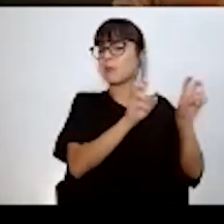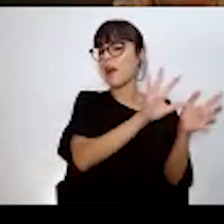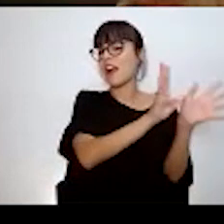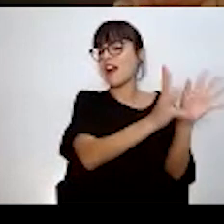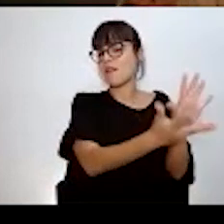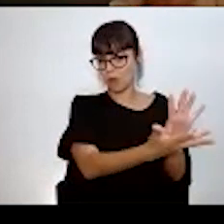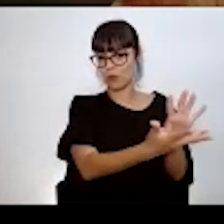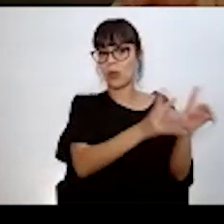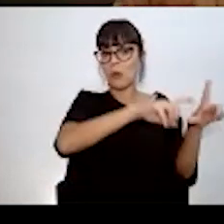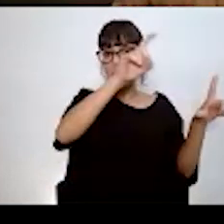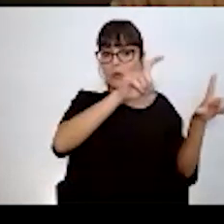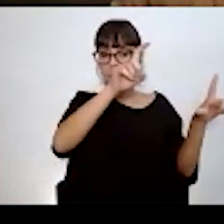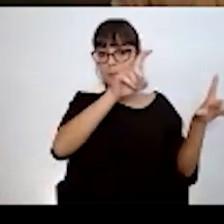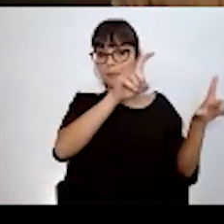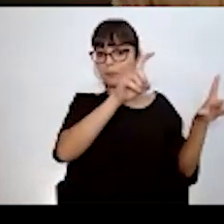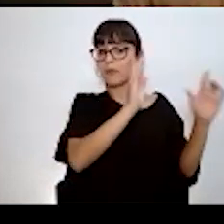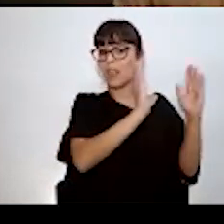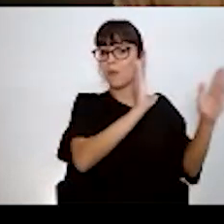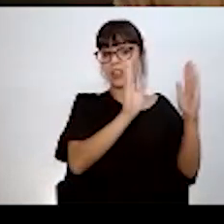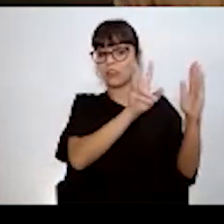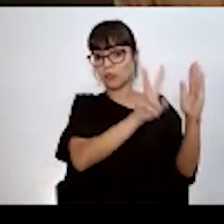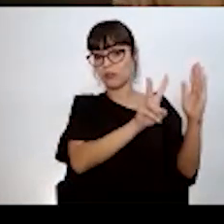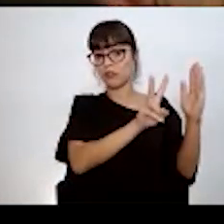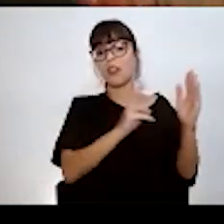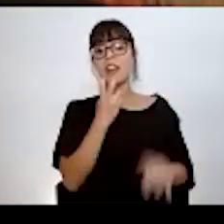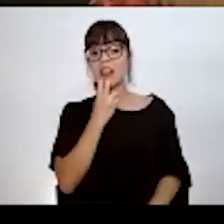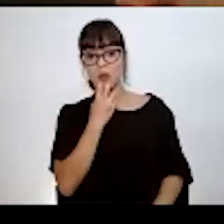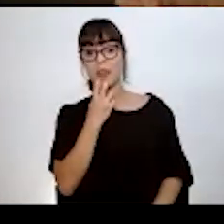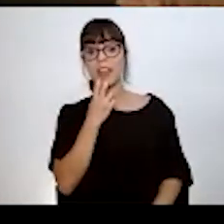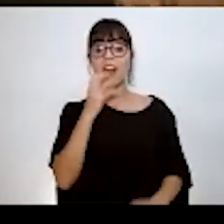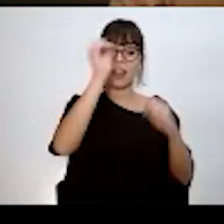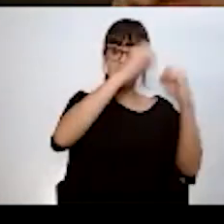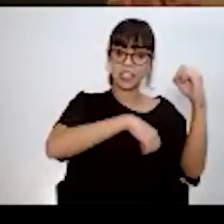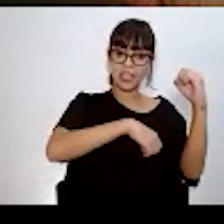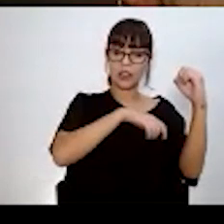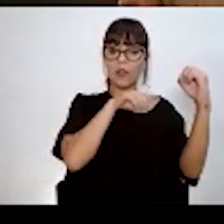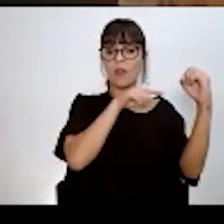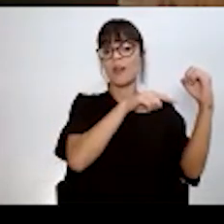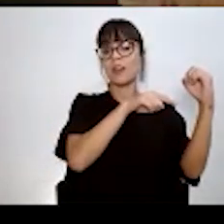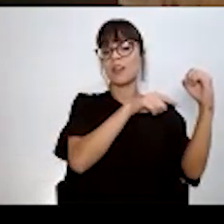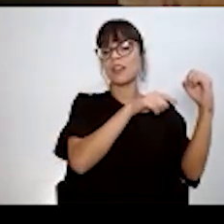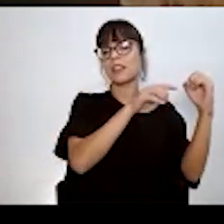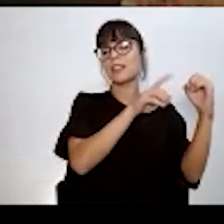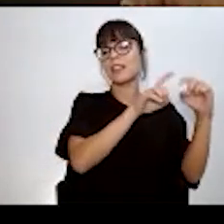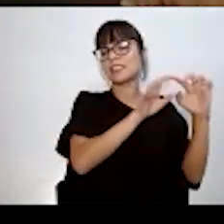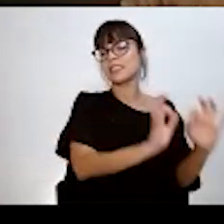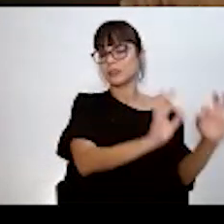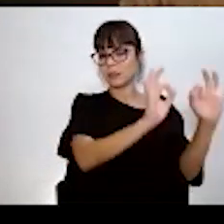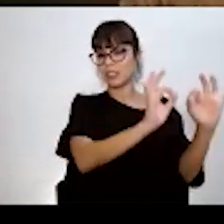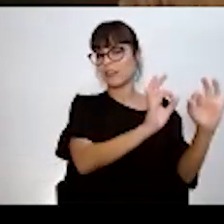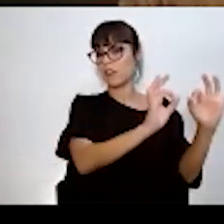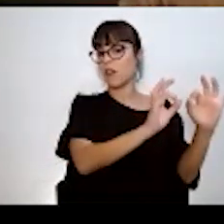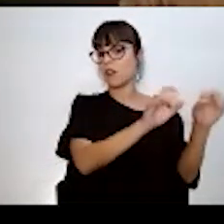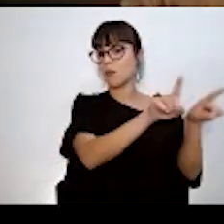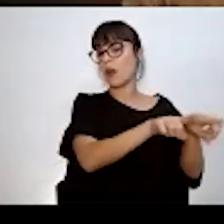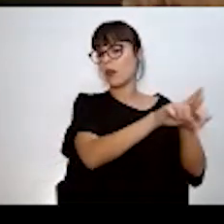significativos, por lo menos en dos momentos. En el caso de La Gomera, el hierro parece que tiene un comportamiento muy particular, que sí que parece que permanece